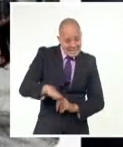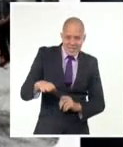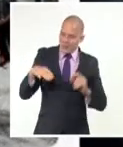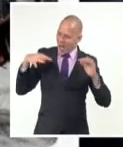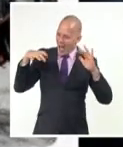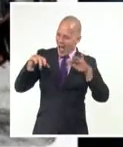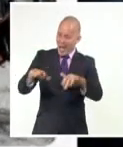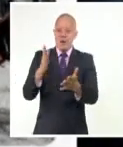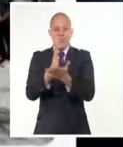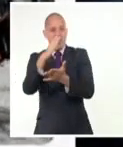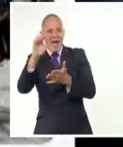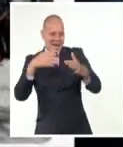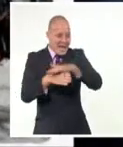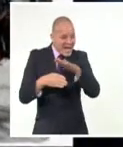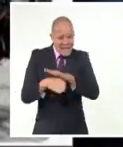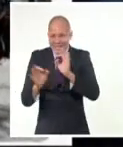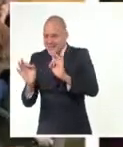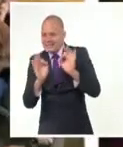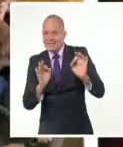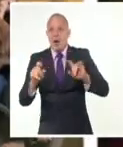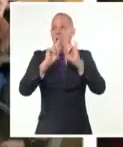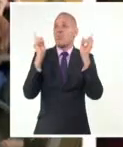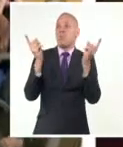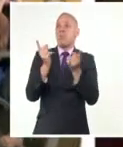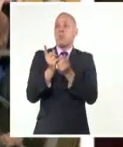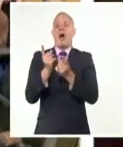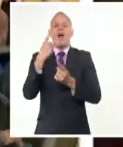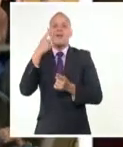distintos puntos se unen para denunciar la criminal política de